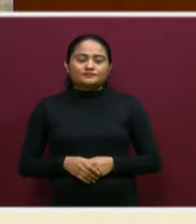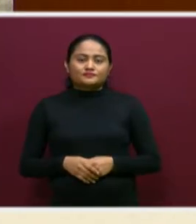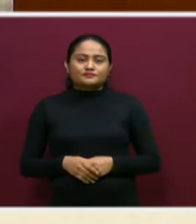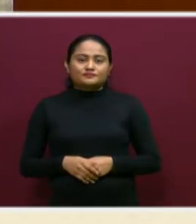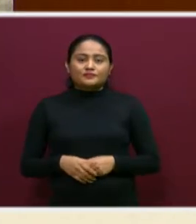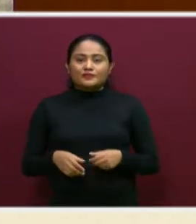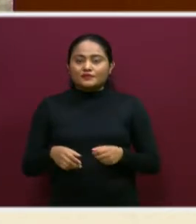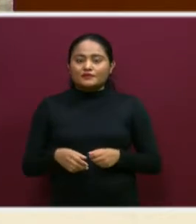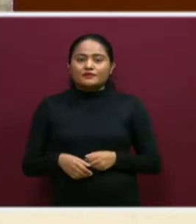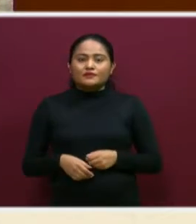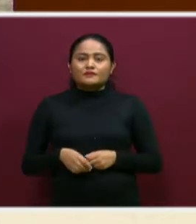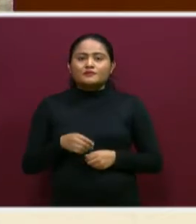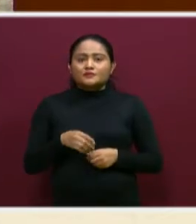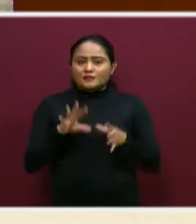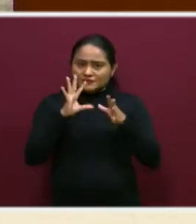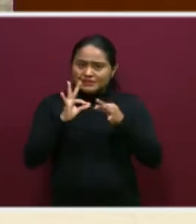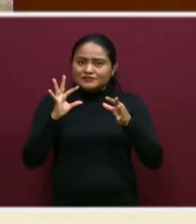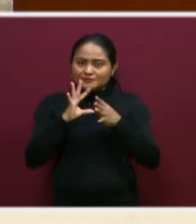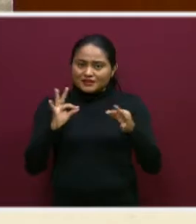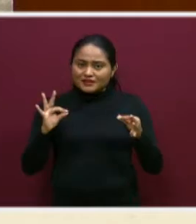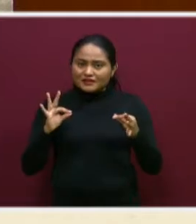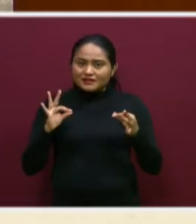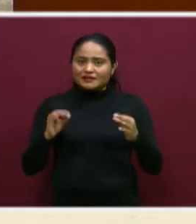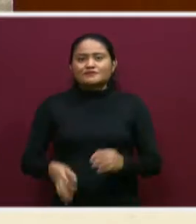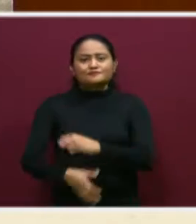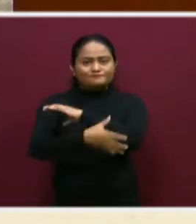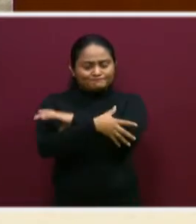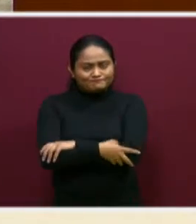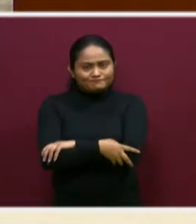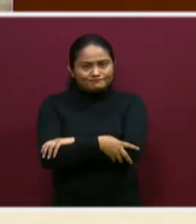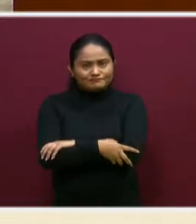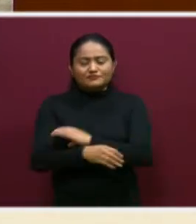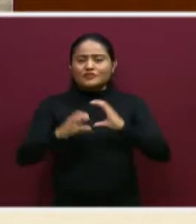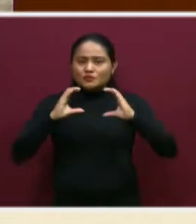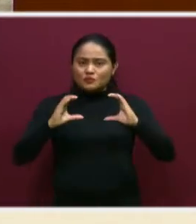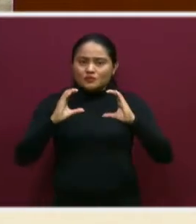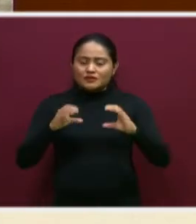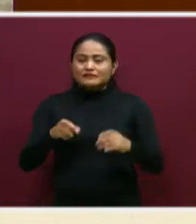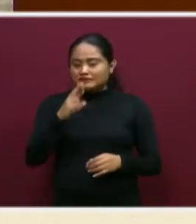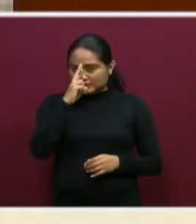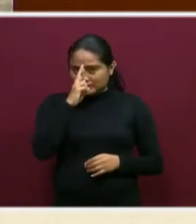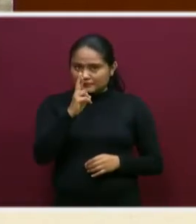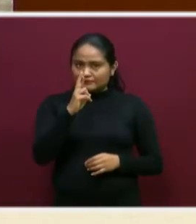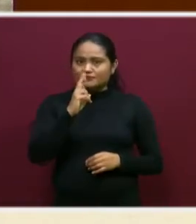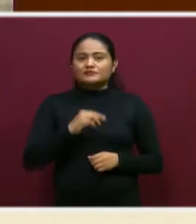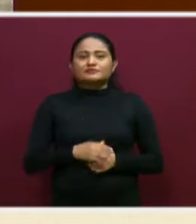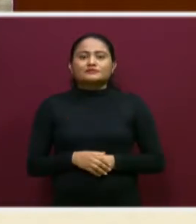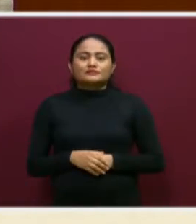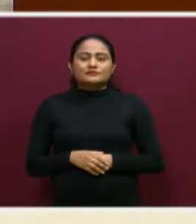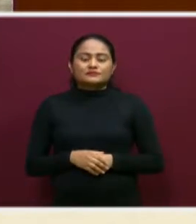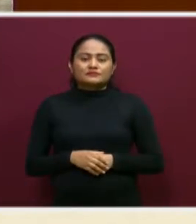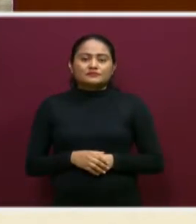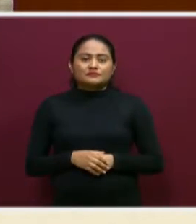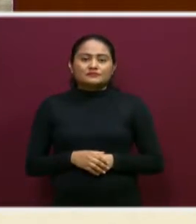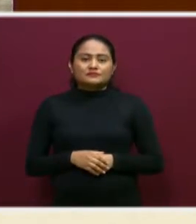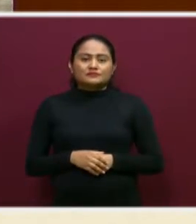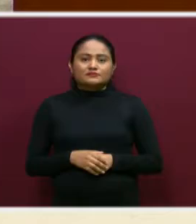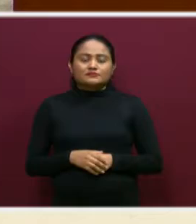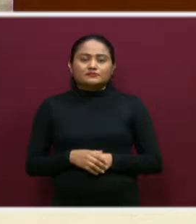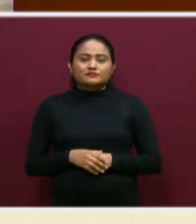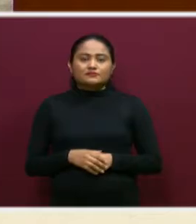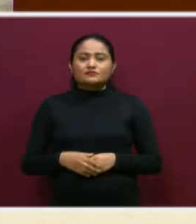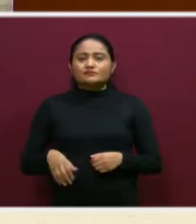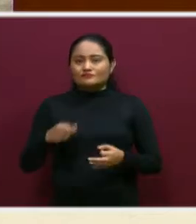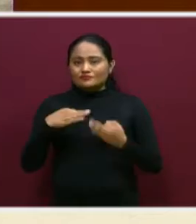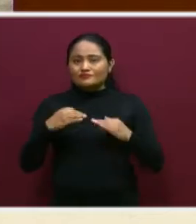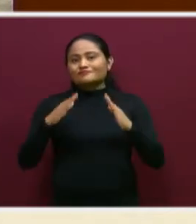comentar acerca de este pacto comunitario hay que hacerlo con muchísima responsabilidad recuerde que estamos todavía en confinamiento y